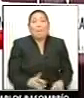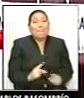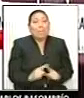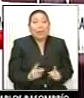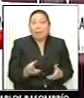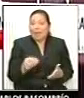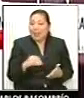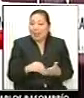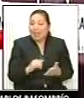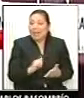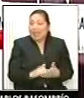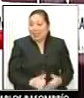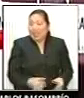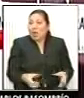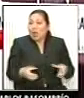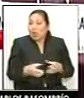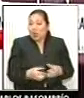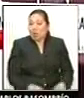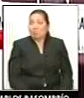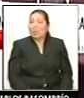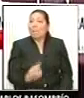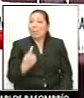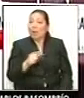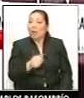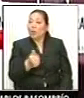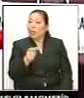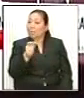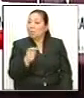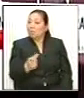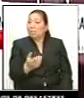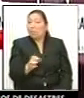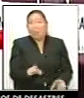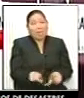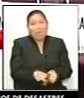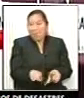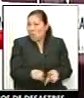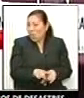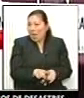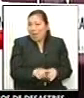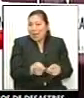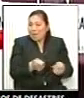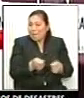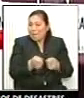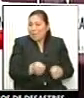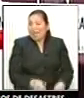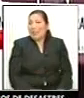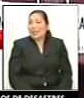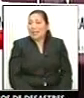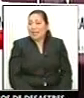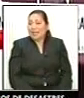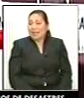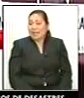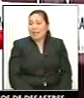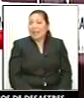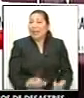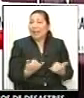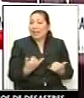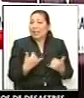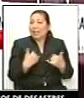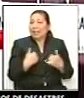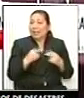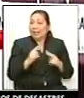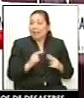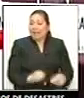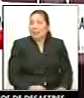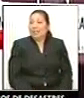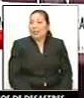nada, que después él deje la comisión y pase a otra persona, por el mismo contenido que está manejando. Entonces, eso habría que ver. Yo lo